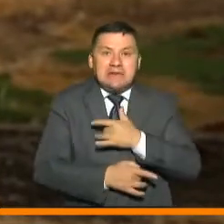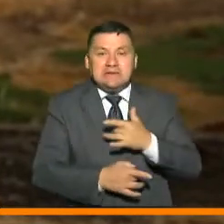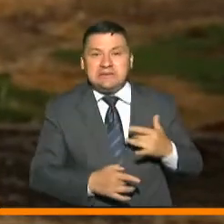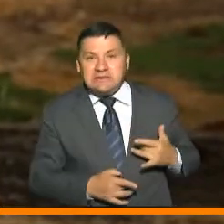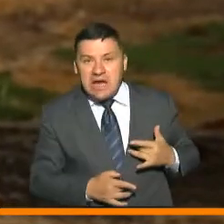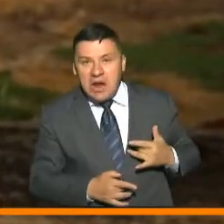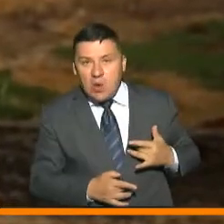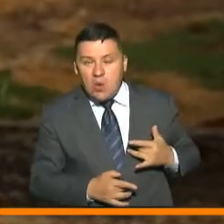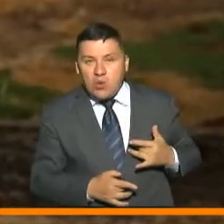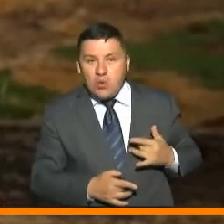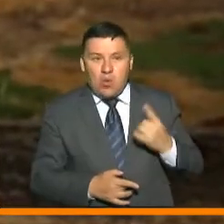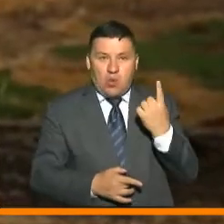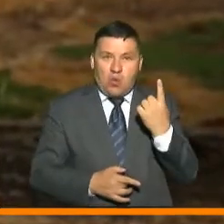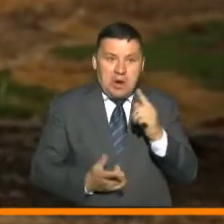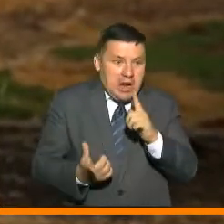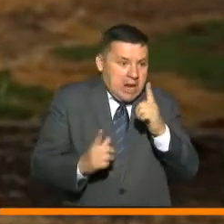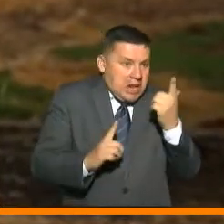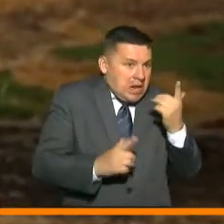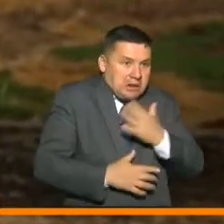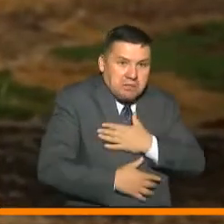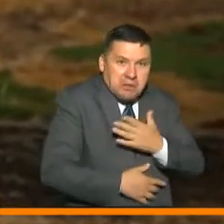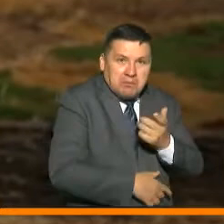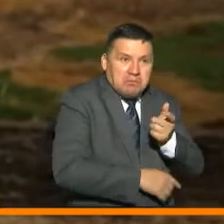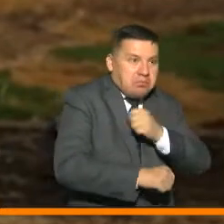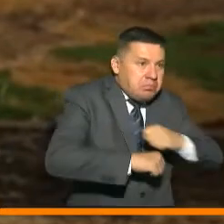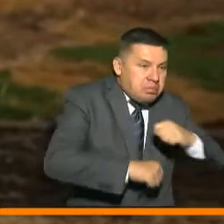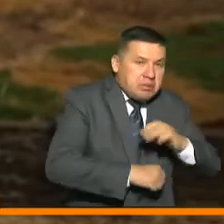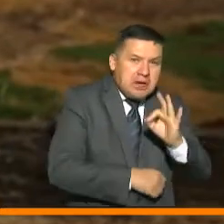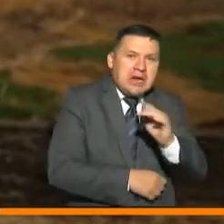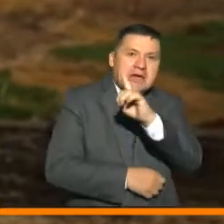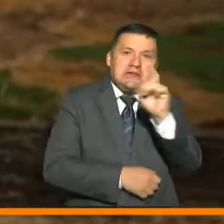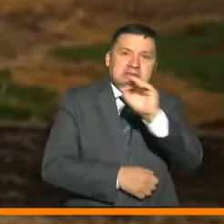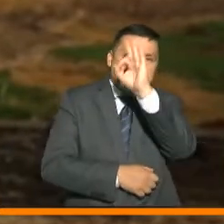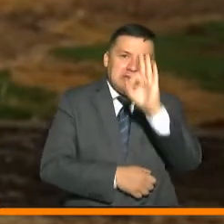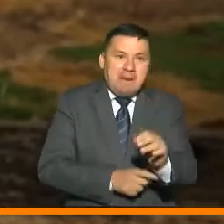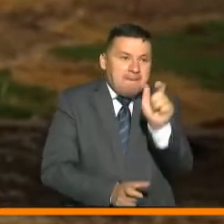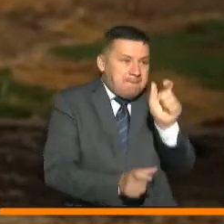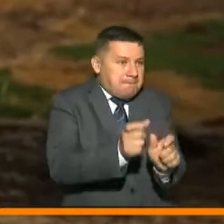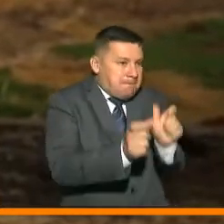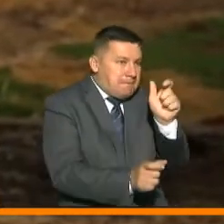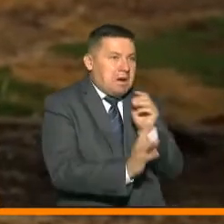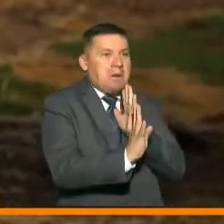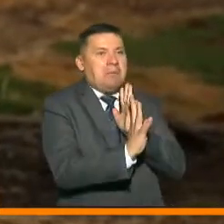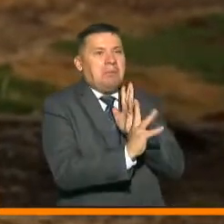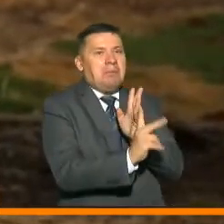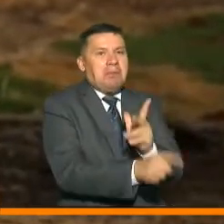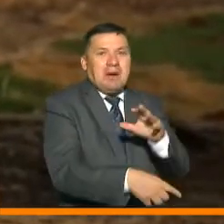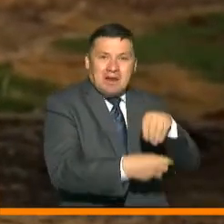salud listo y dispuesto. Casi el 100% de las personas